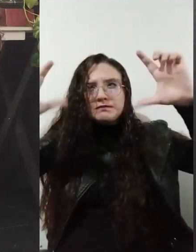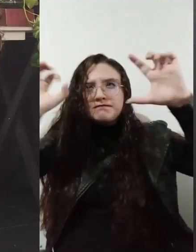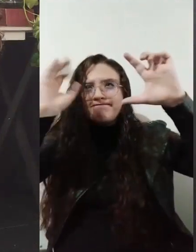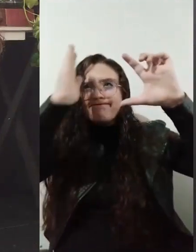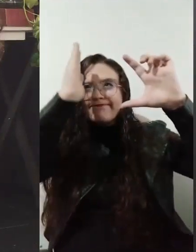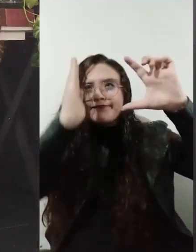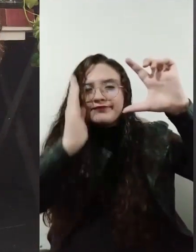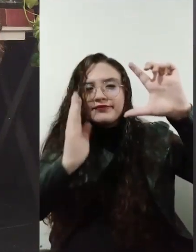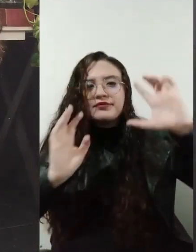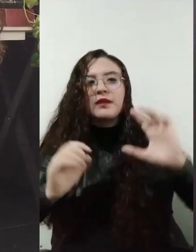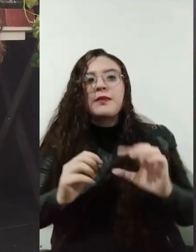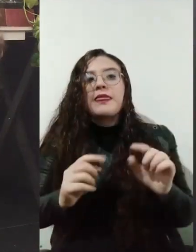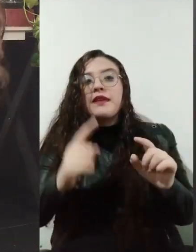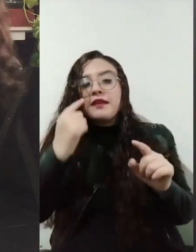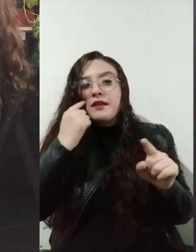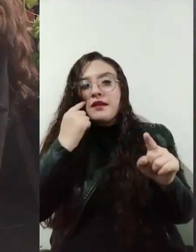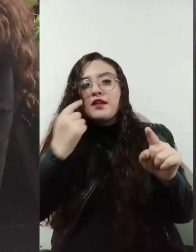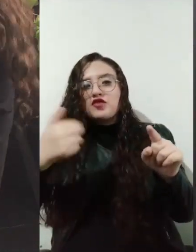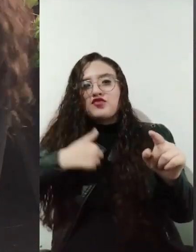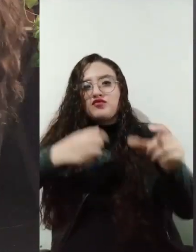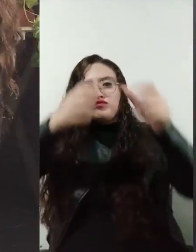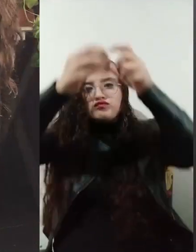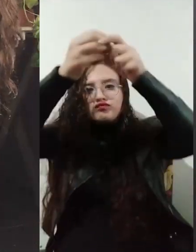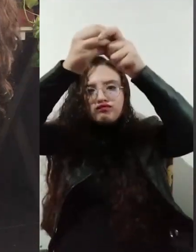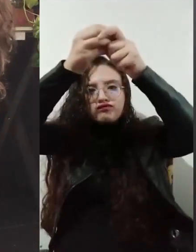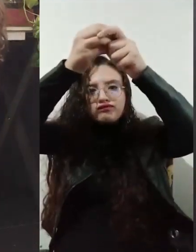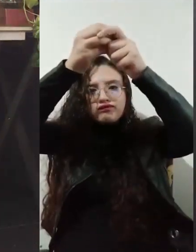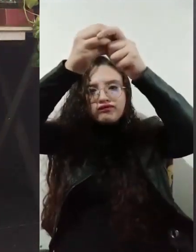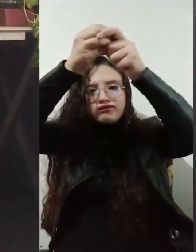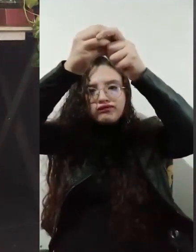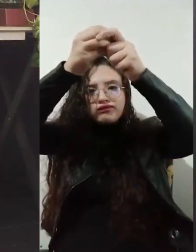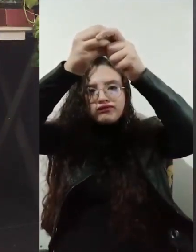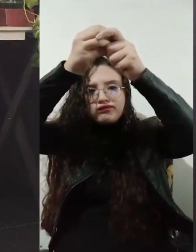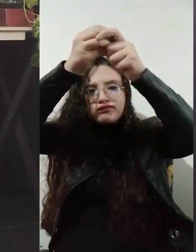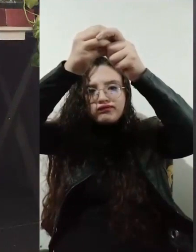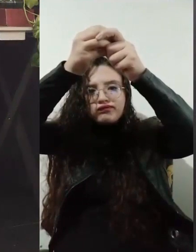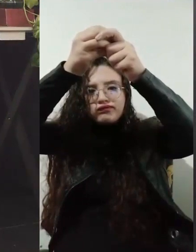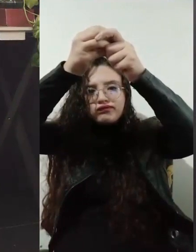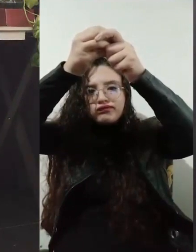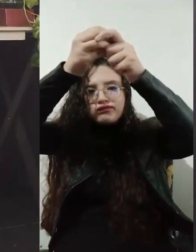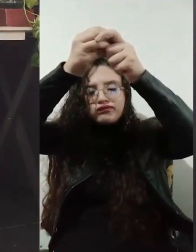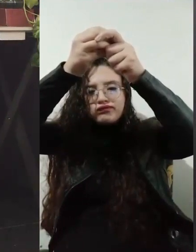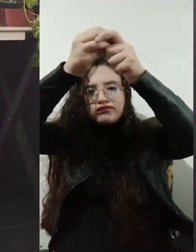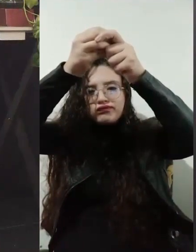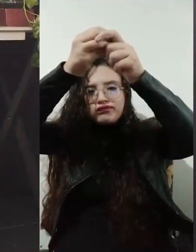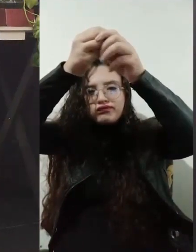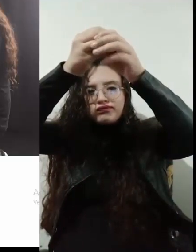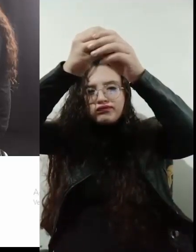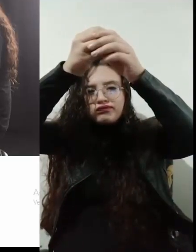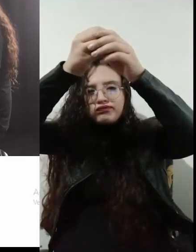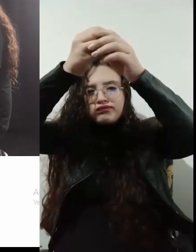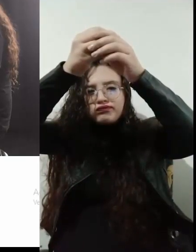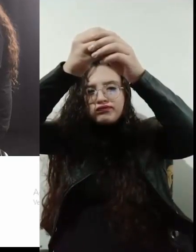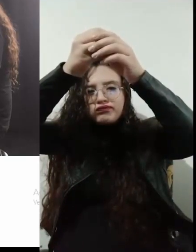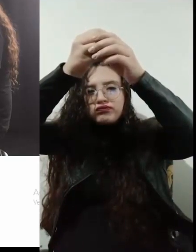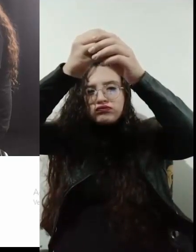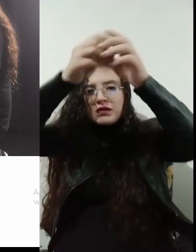más horizontal posible y tomo mi libra. La tomo y la descargo sobre el pedal.